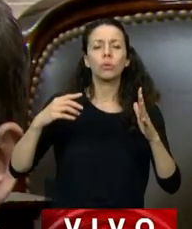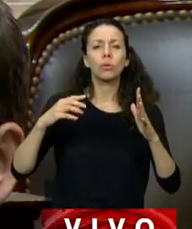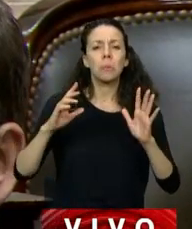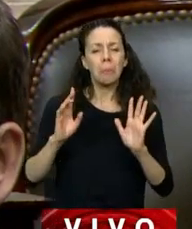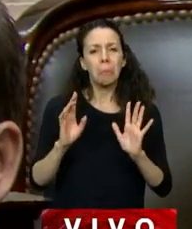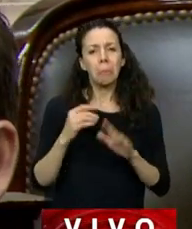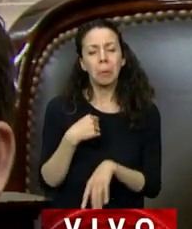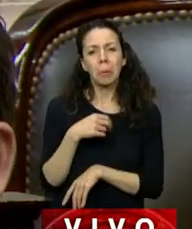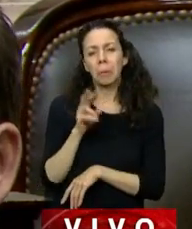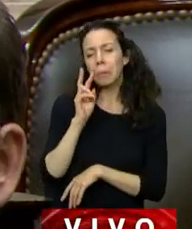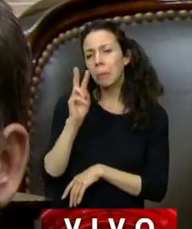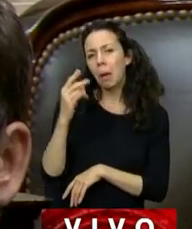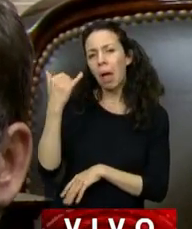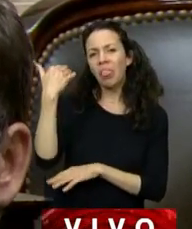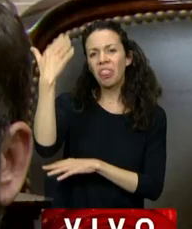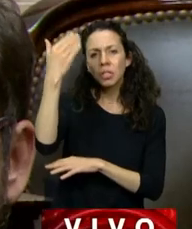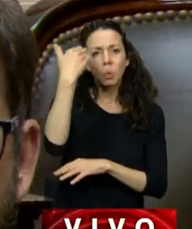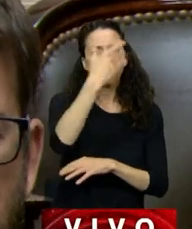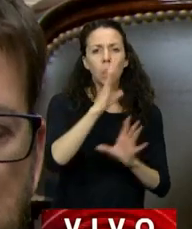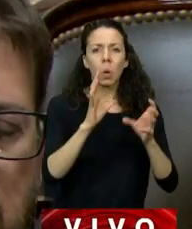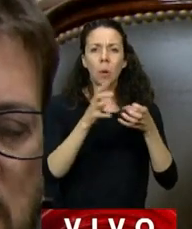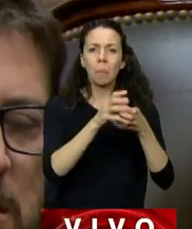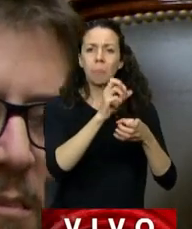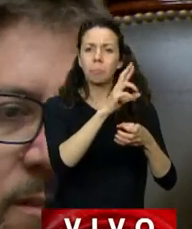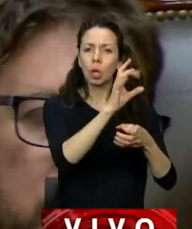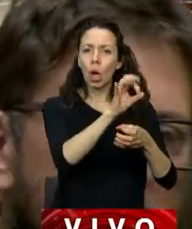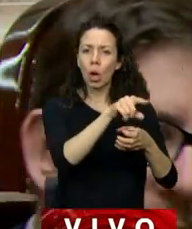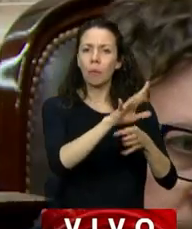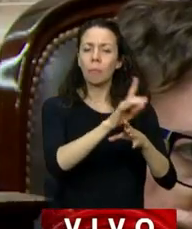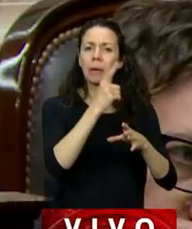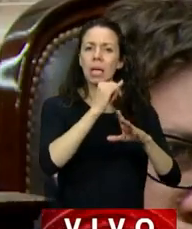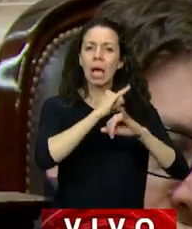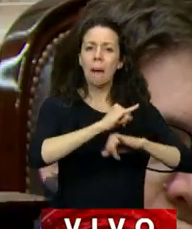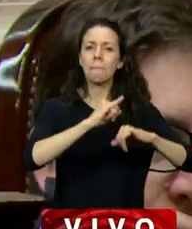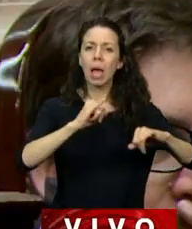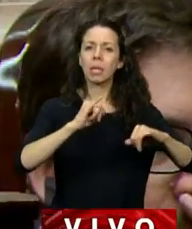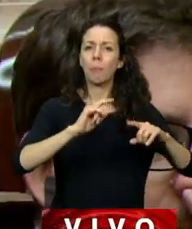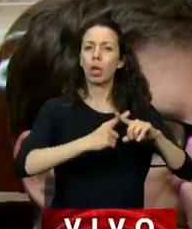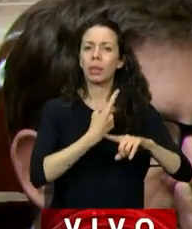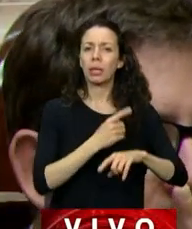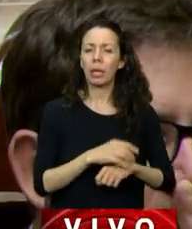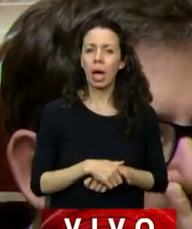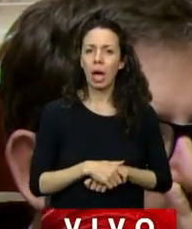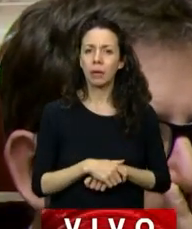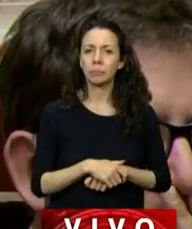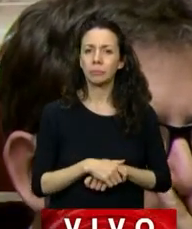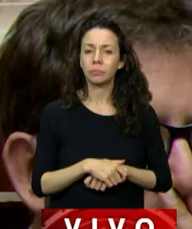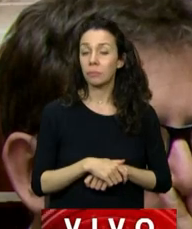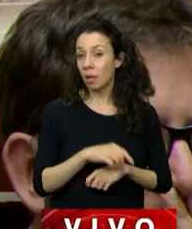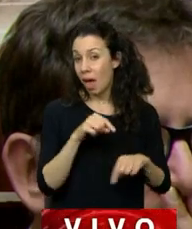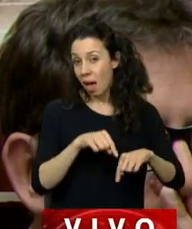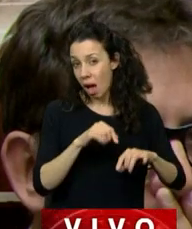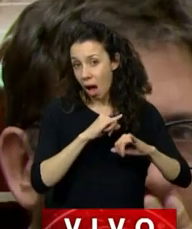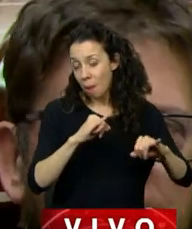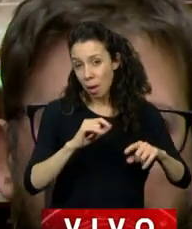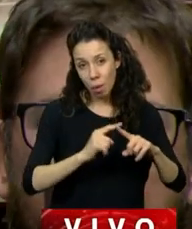con discursos de la gente del PRO que vinieron a hacer campaña política. Y acá no se hace campaña política,